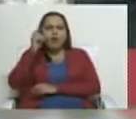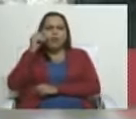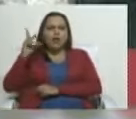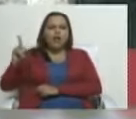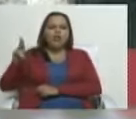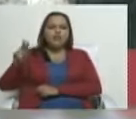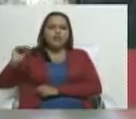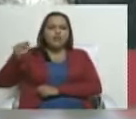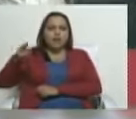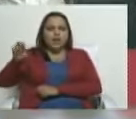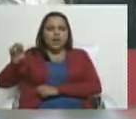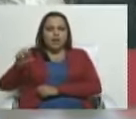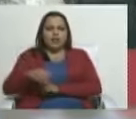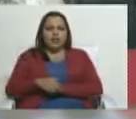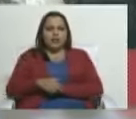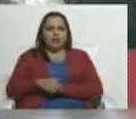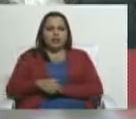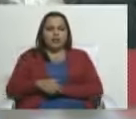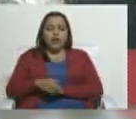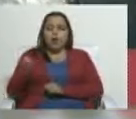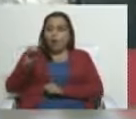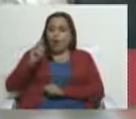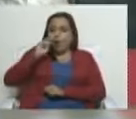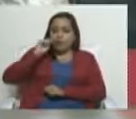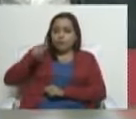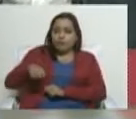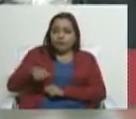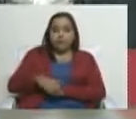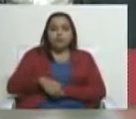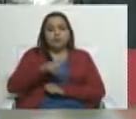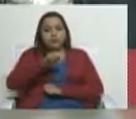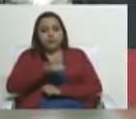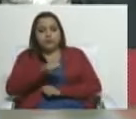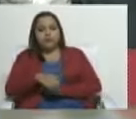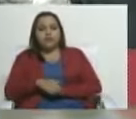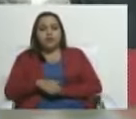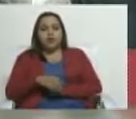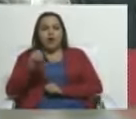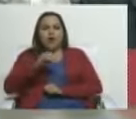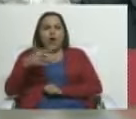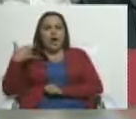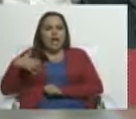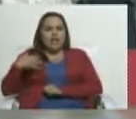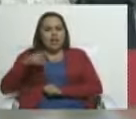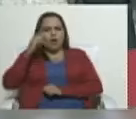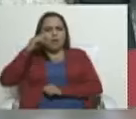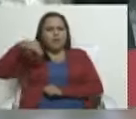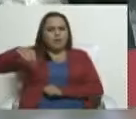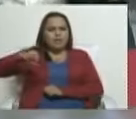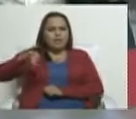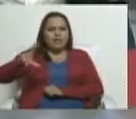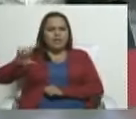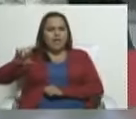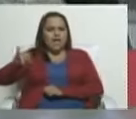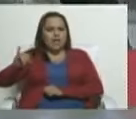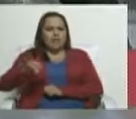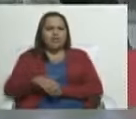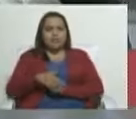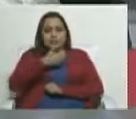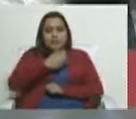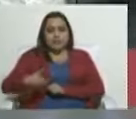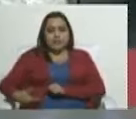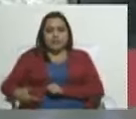o las expresiones que vemos... Zelensky, las expresiones que vemos con Milei en Argentina. ¿Y qué caracteriza este posfascismo?